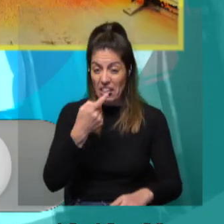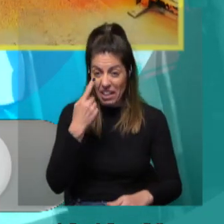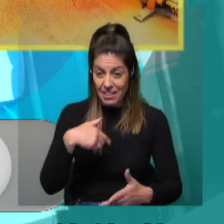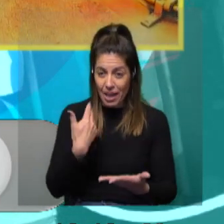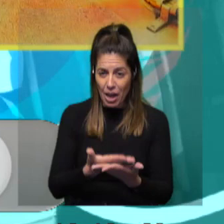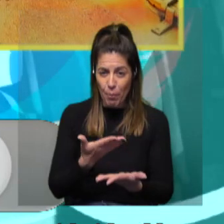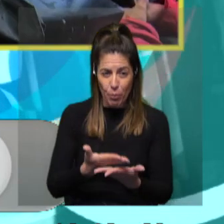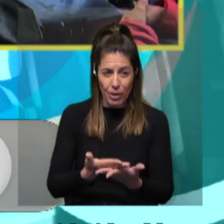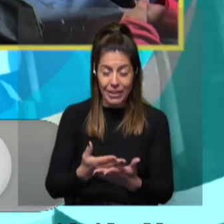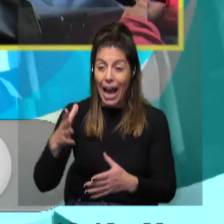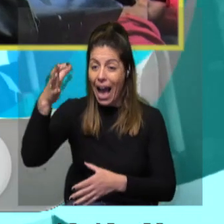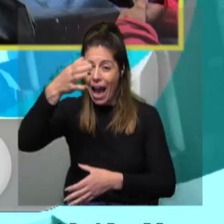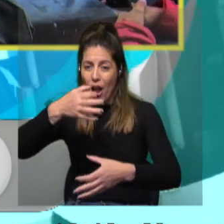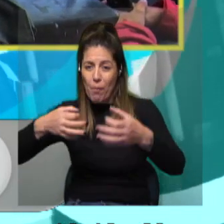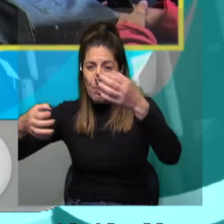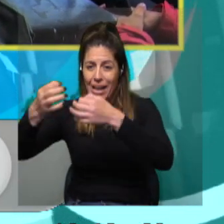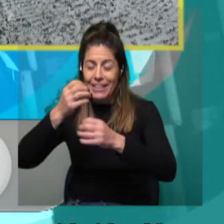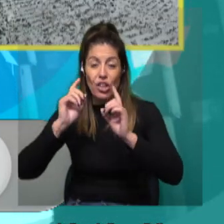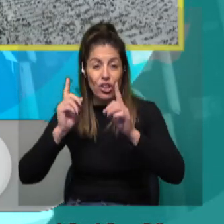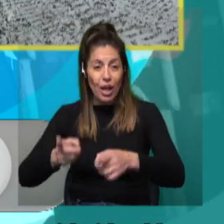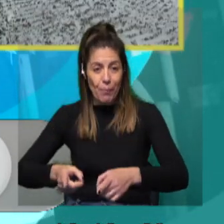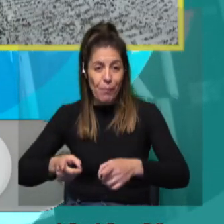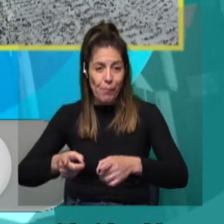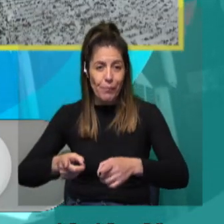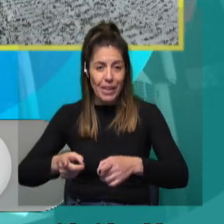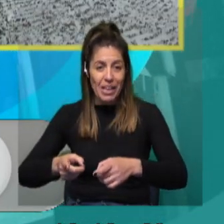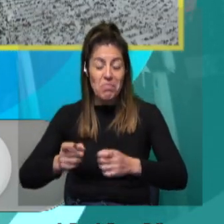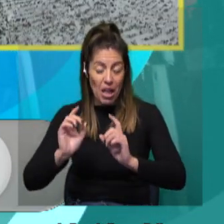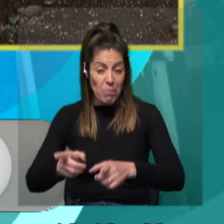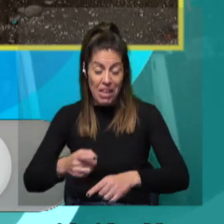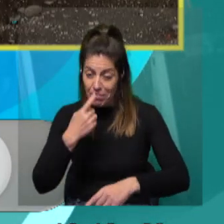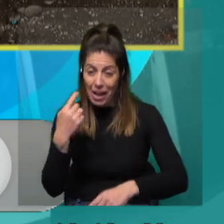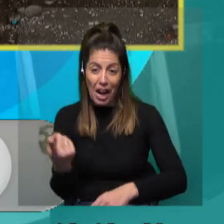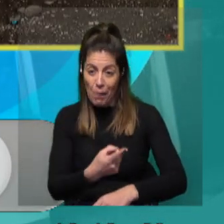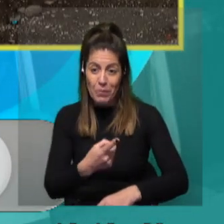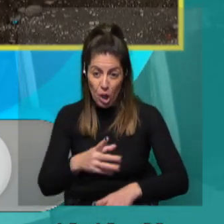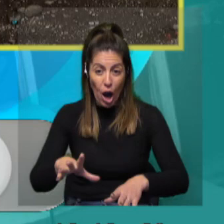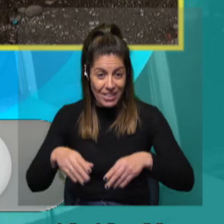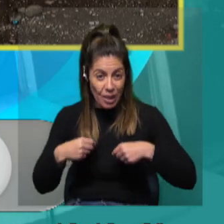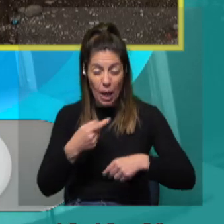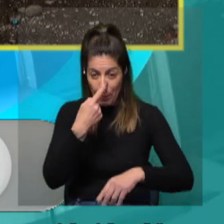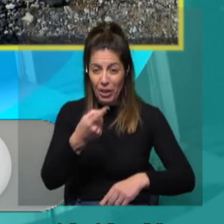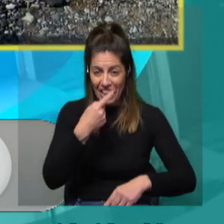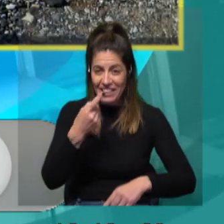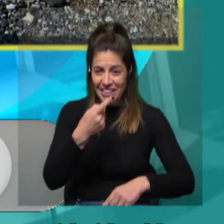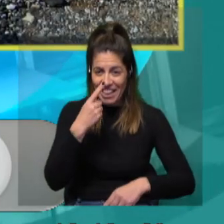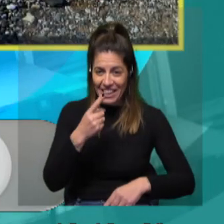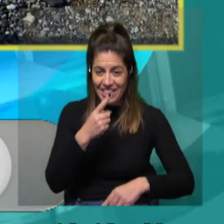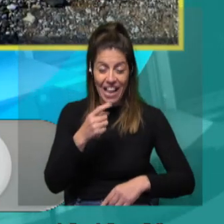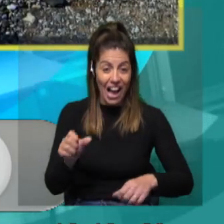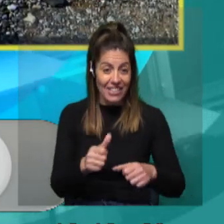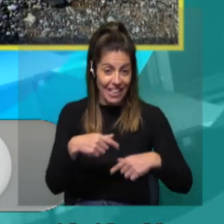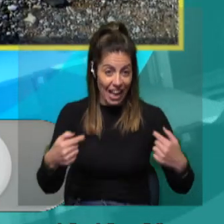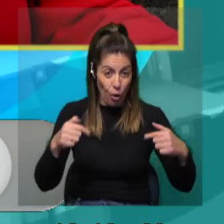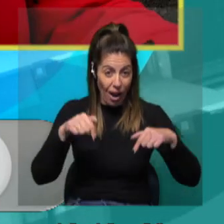Al planetario, con Oscar Méndez, me da la derecha enseguida porque le interesa tener un producto nacional que